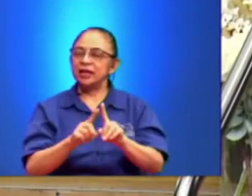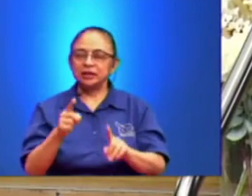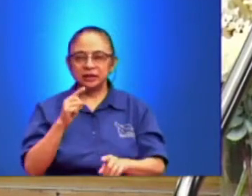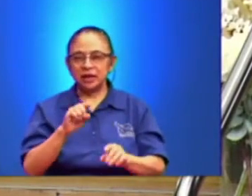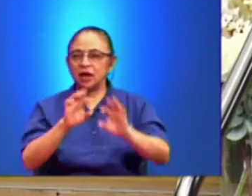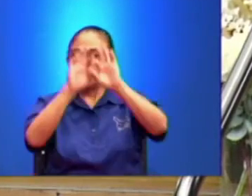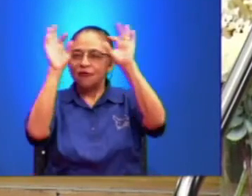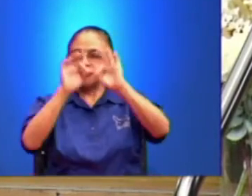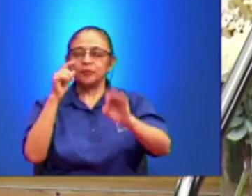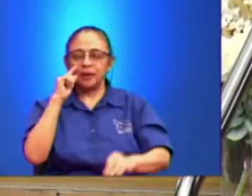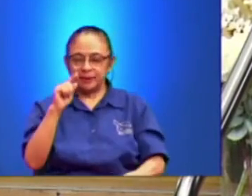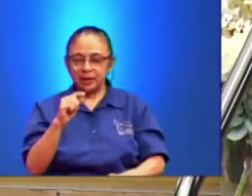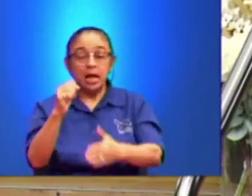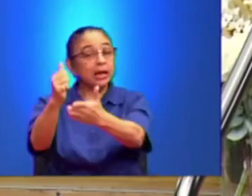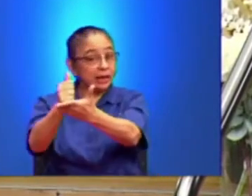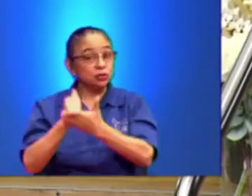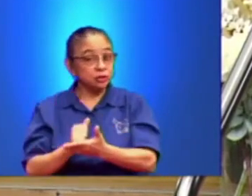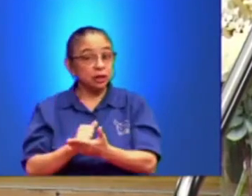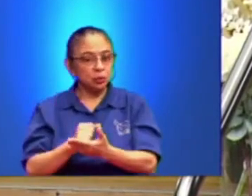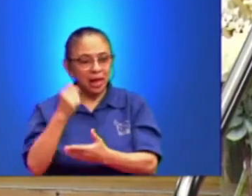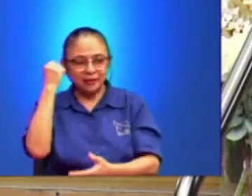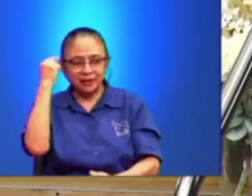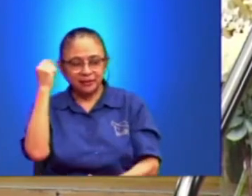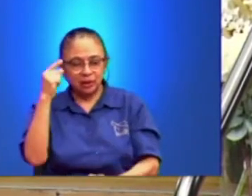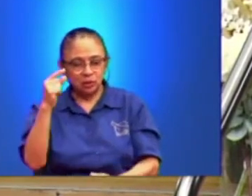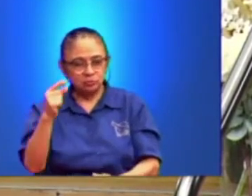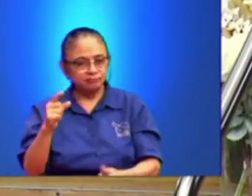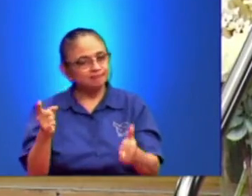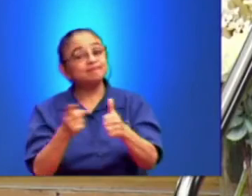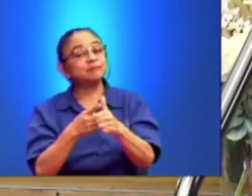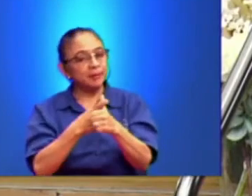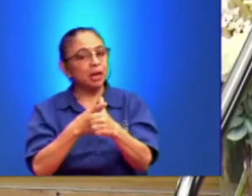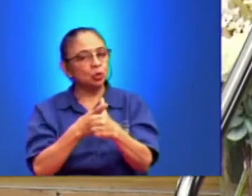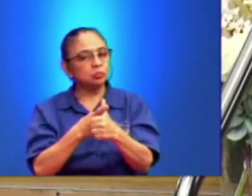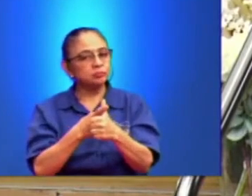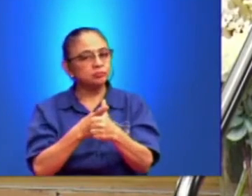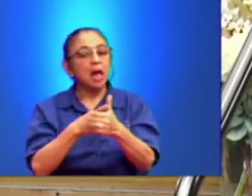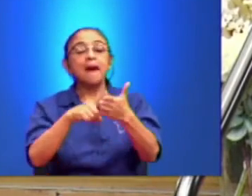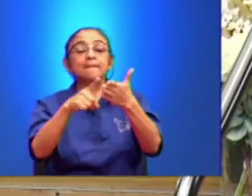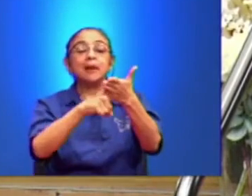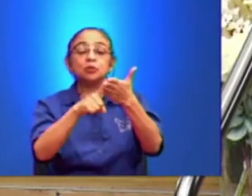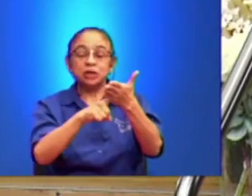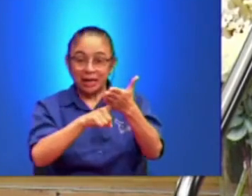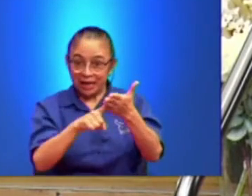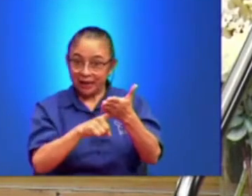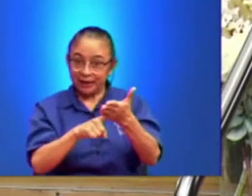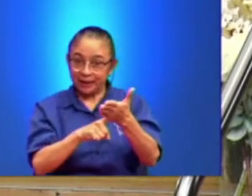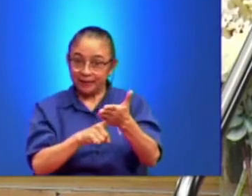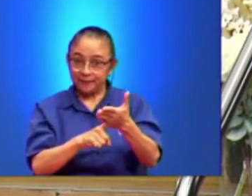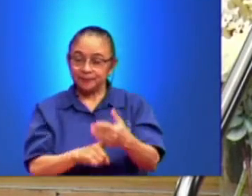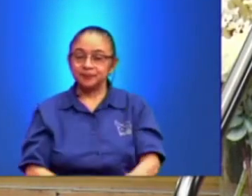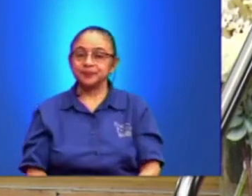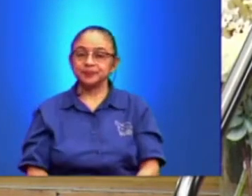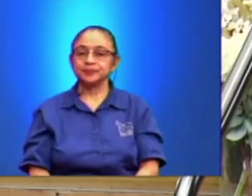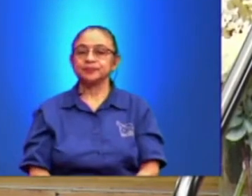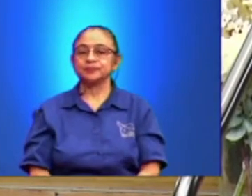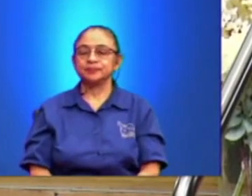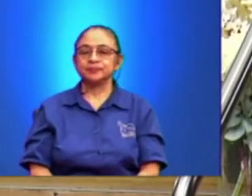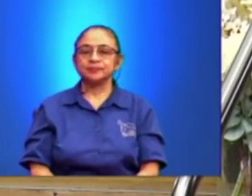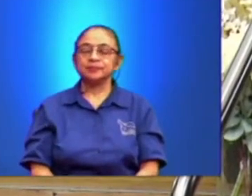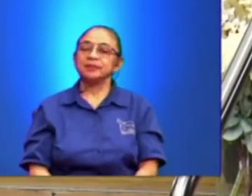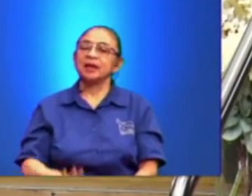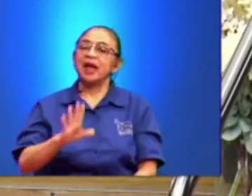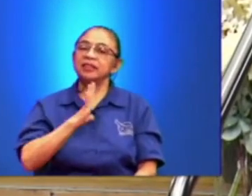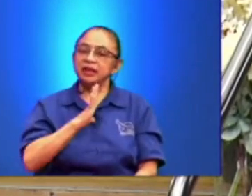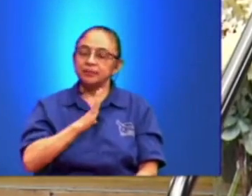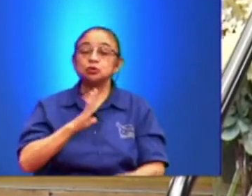misterio entonces vamos al primero y vamos a leer alrededor porque tenemos